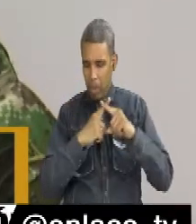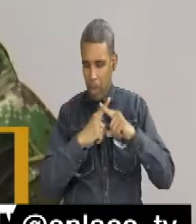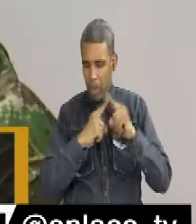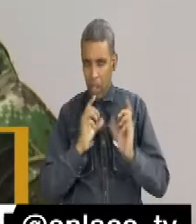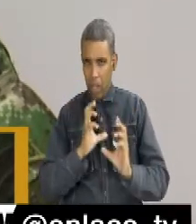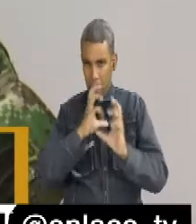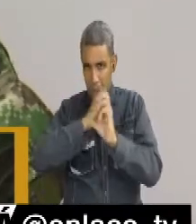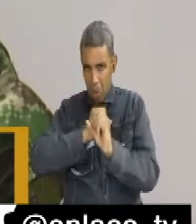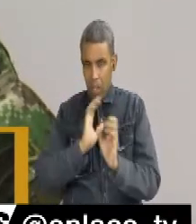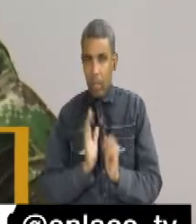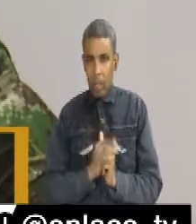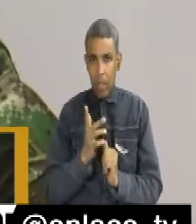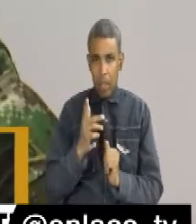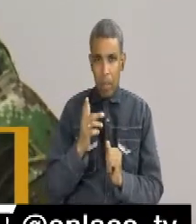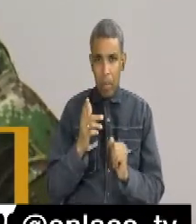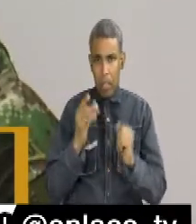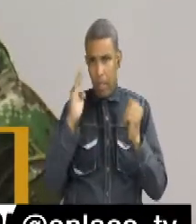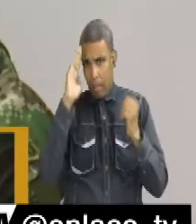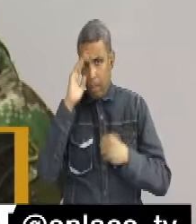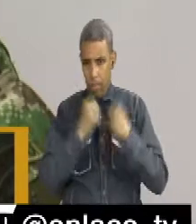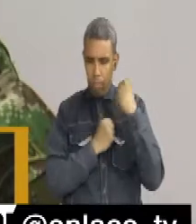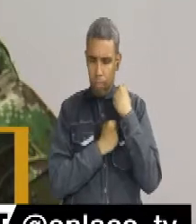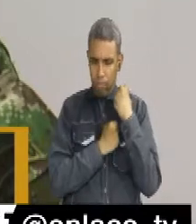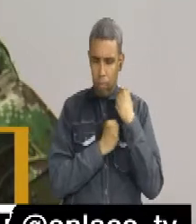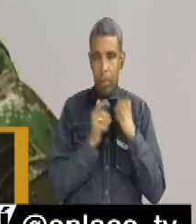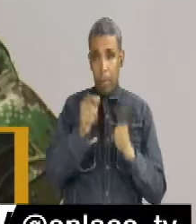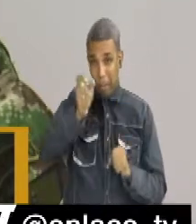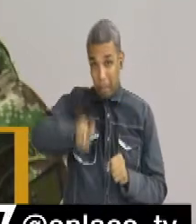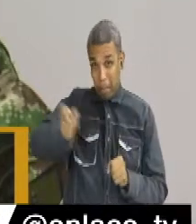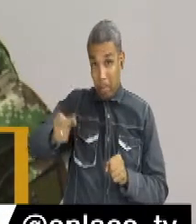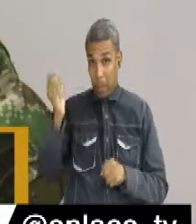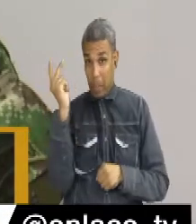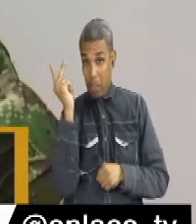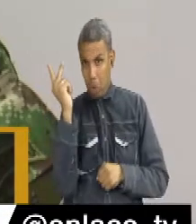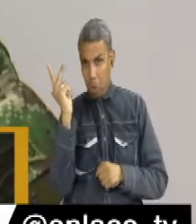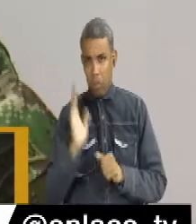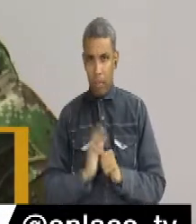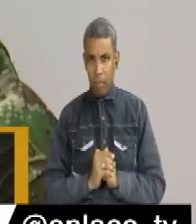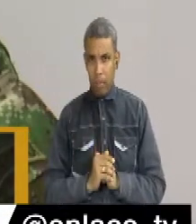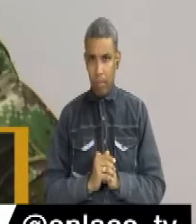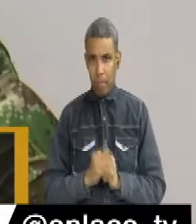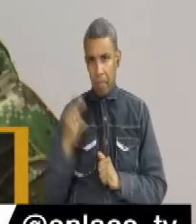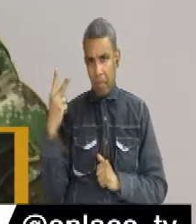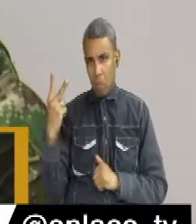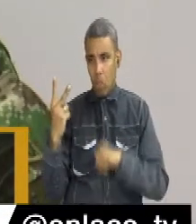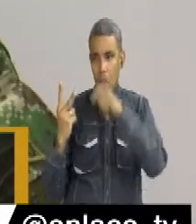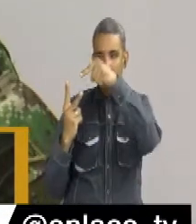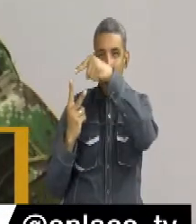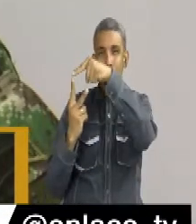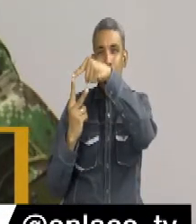jóvenes, uno de los dos estaba sufriendo de una situación que le llamamos